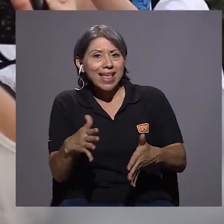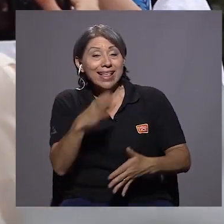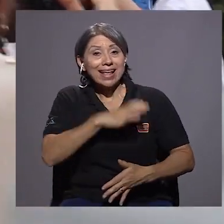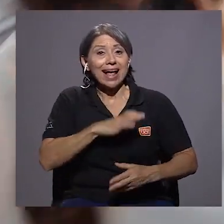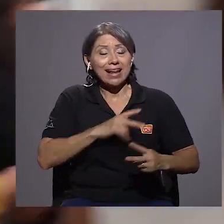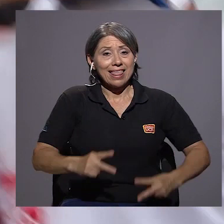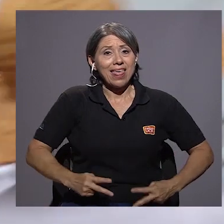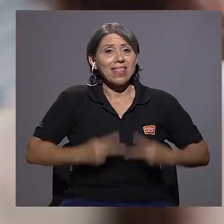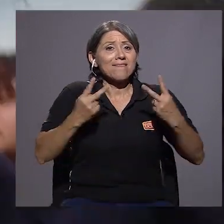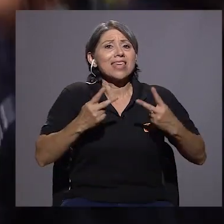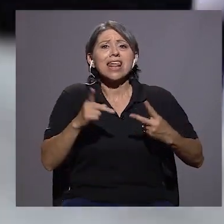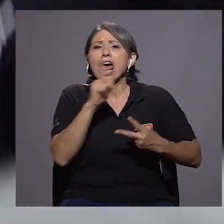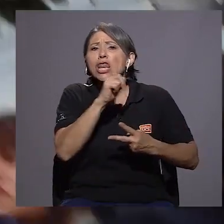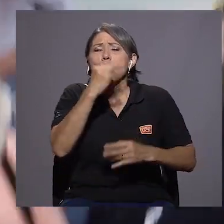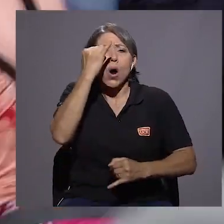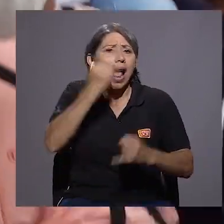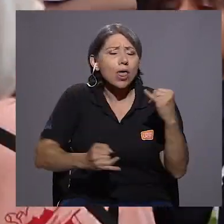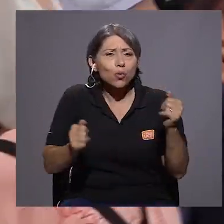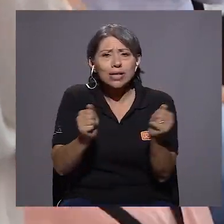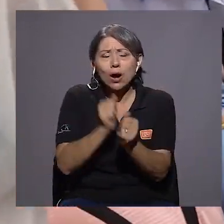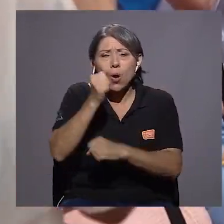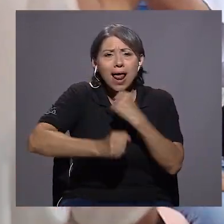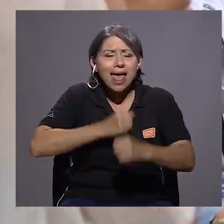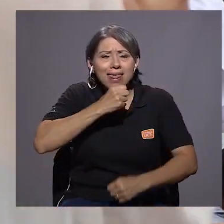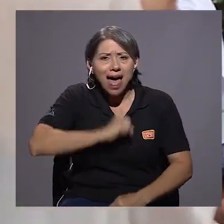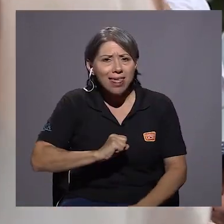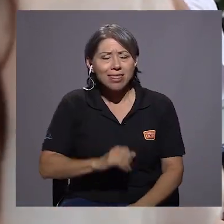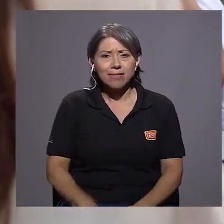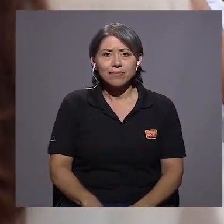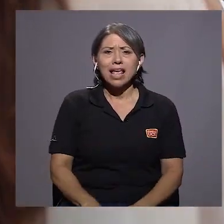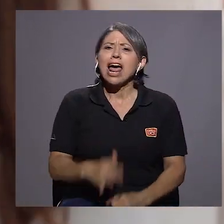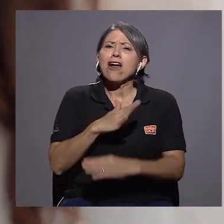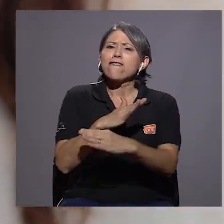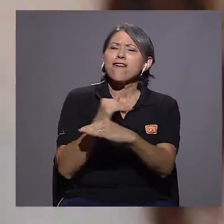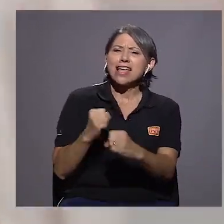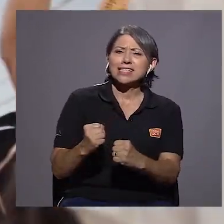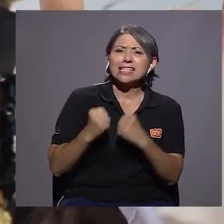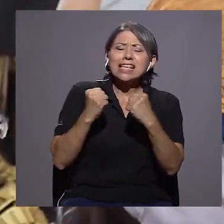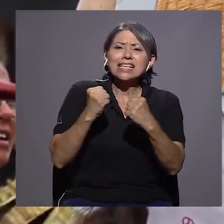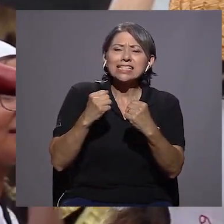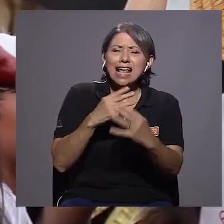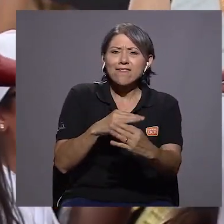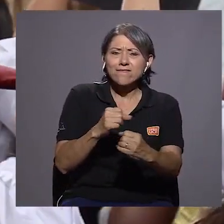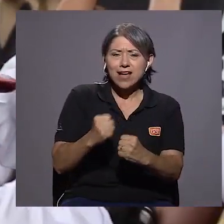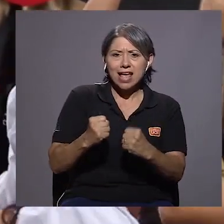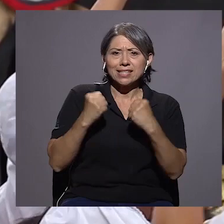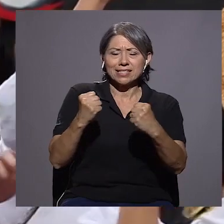2.541. La calidad de vida no caduca con la edad. ¡Resiste!